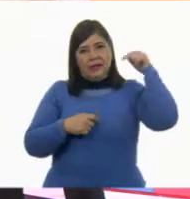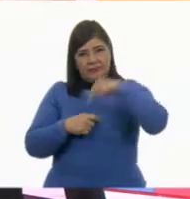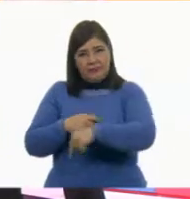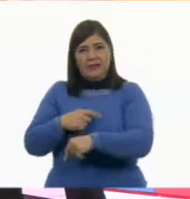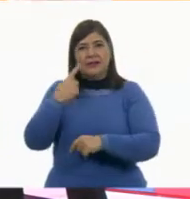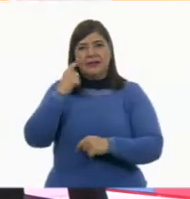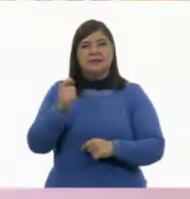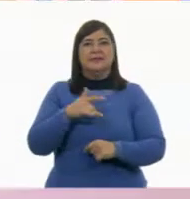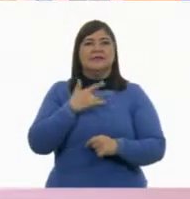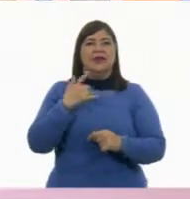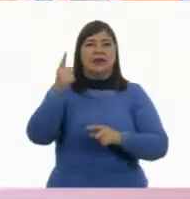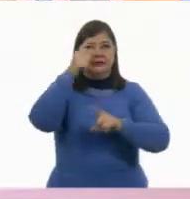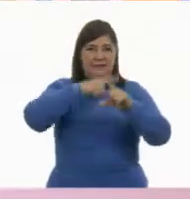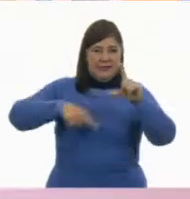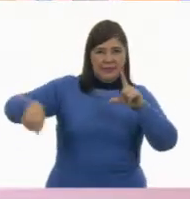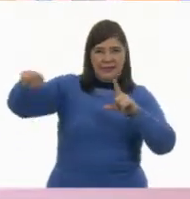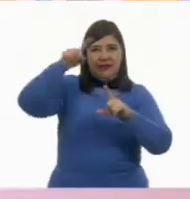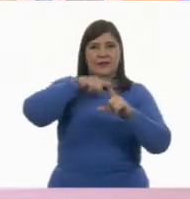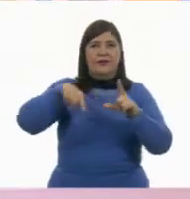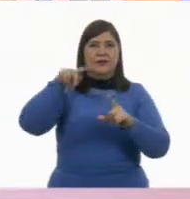hacia abajo, círculo,